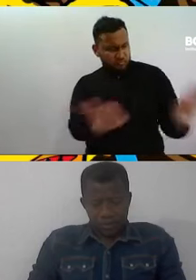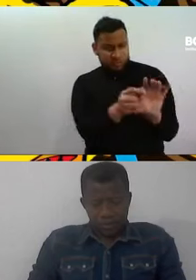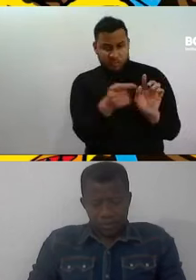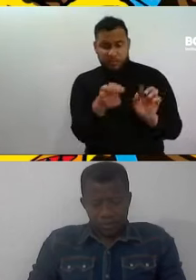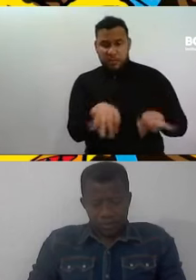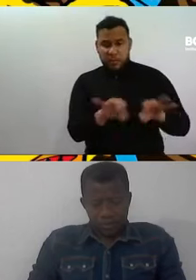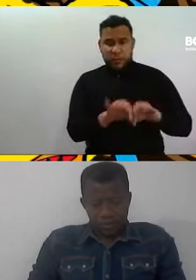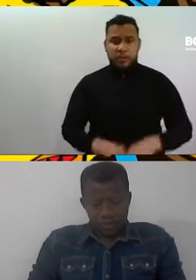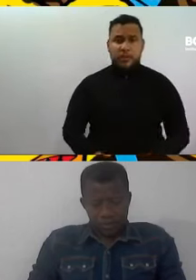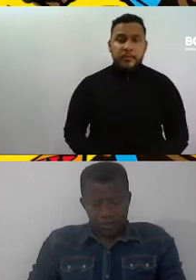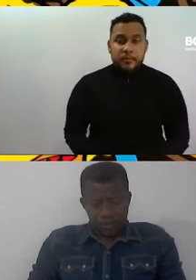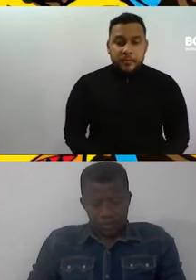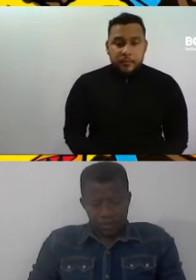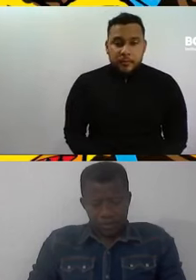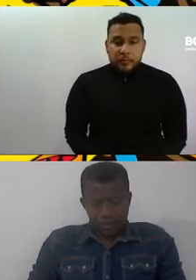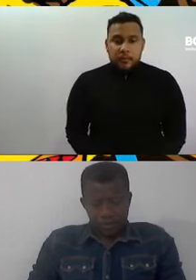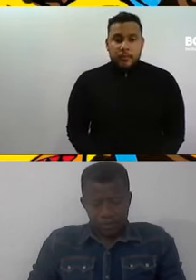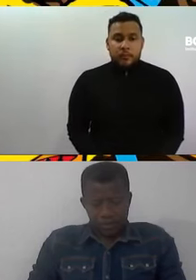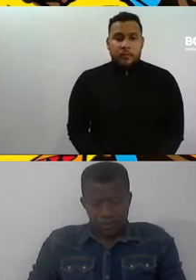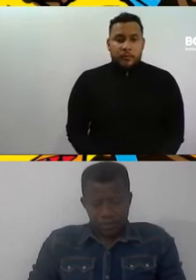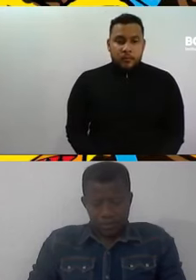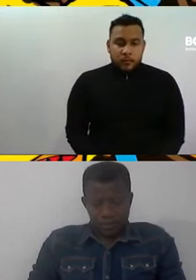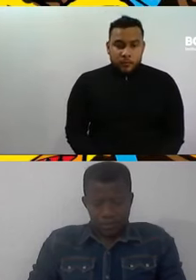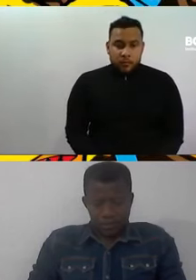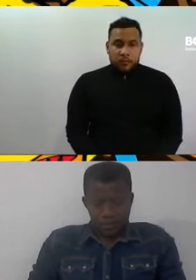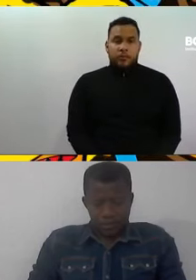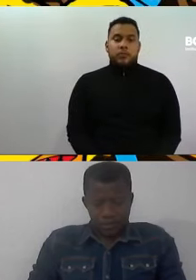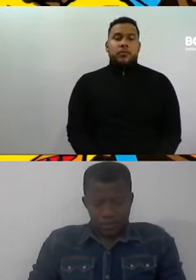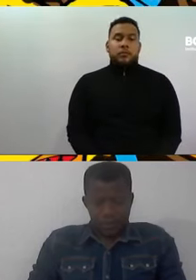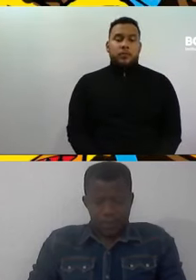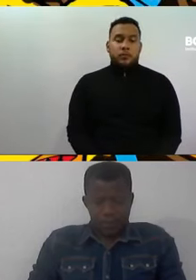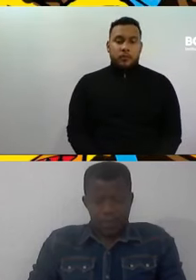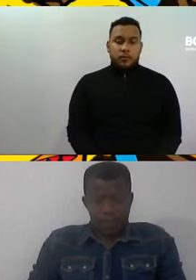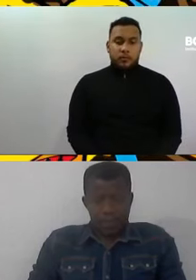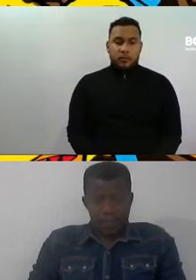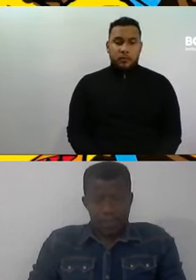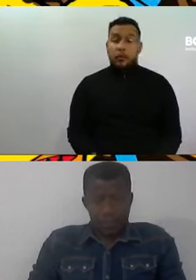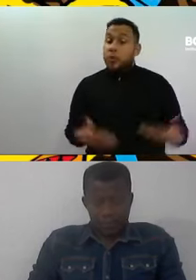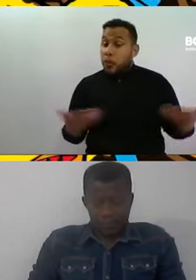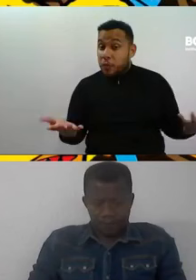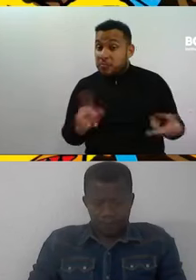también otro de los puntos, el cocinadito. ¿Cuál es